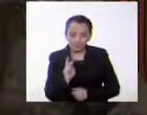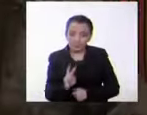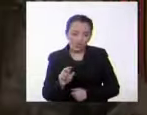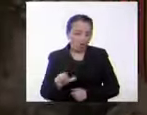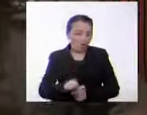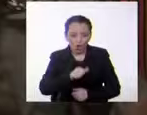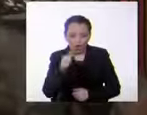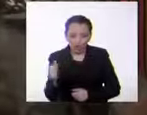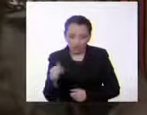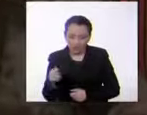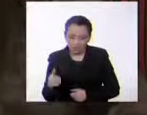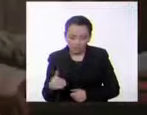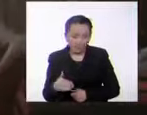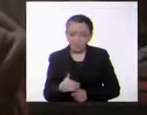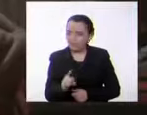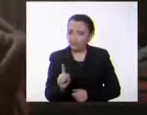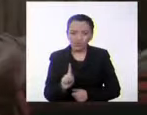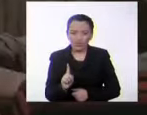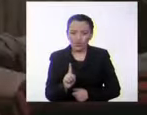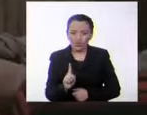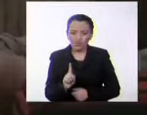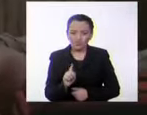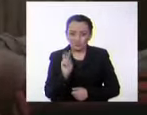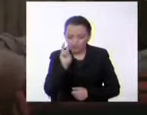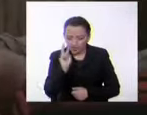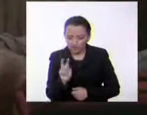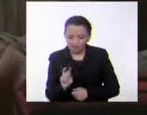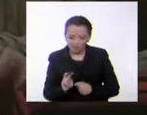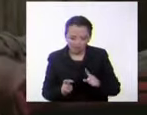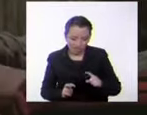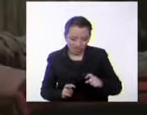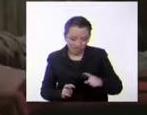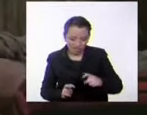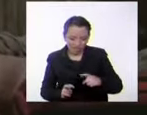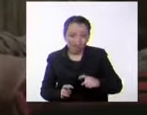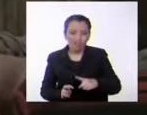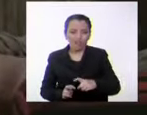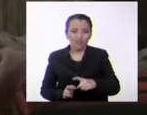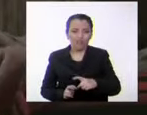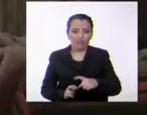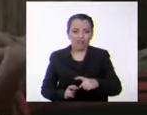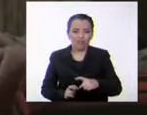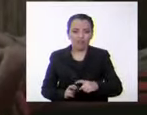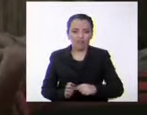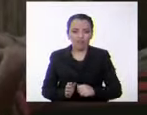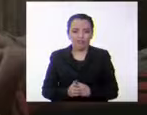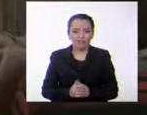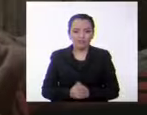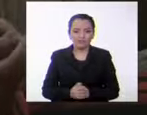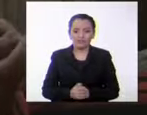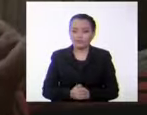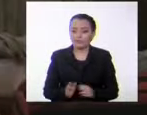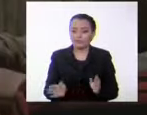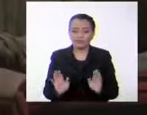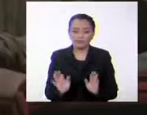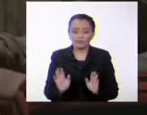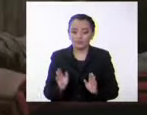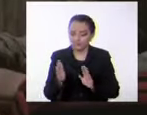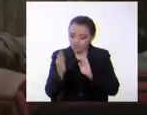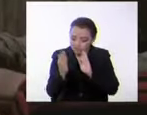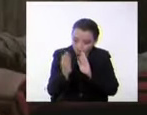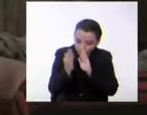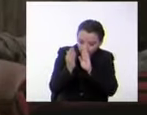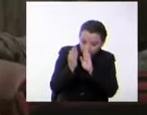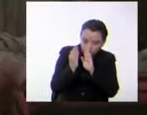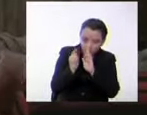cosa. ¿Cómo se nota que eres un aprendiz? Y por favor no pongas tu cara tan cerca de